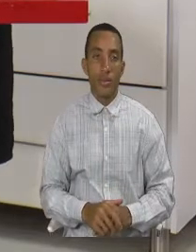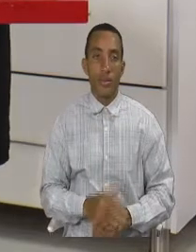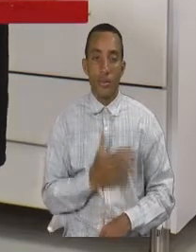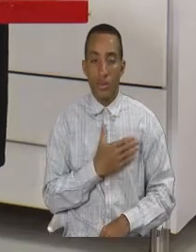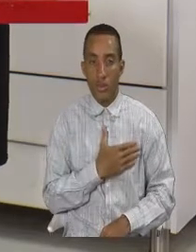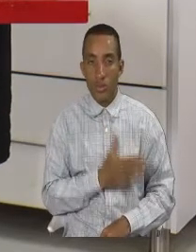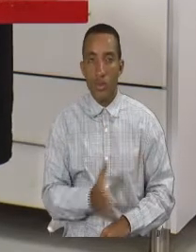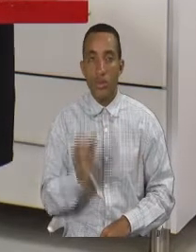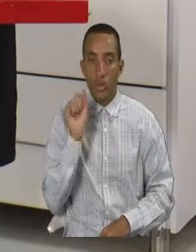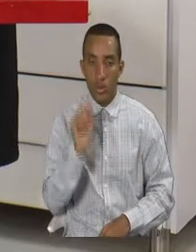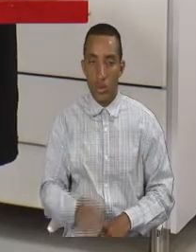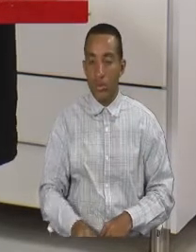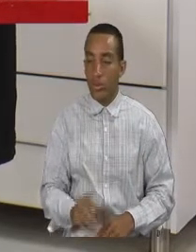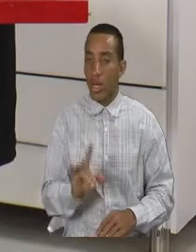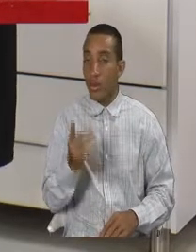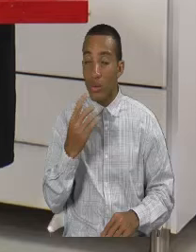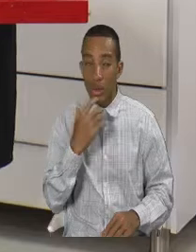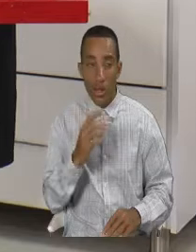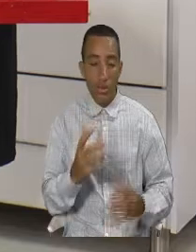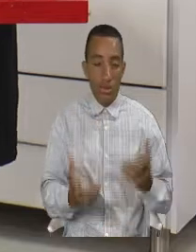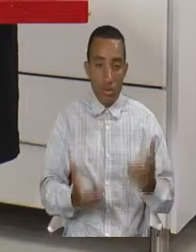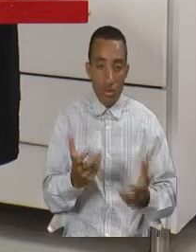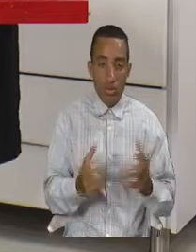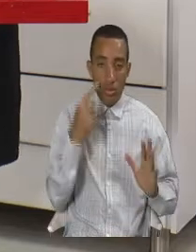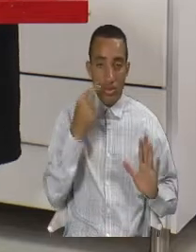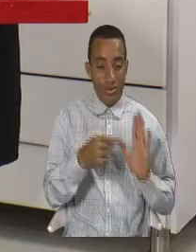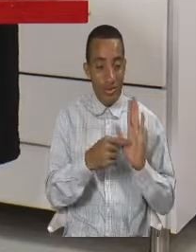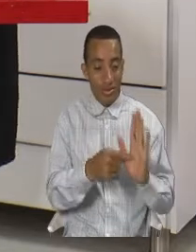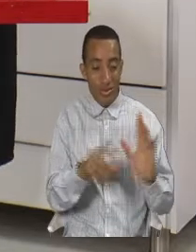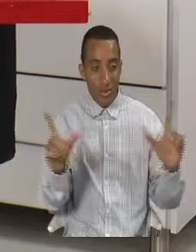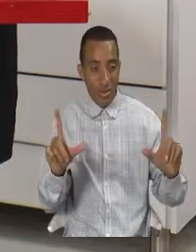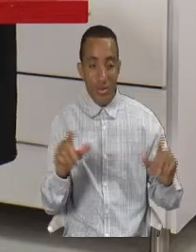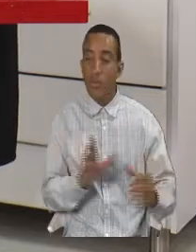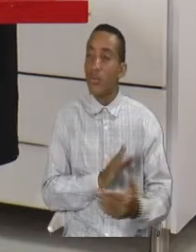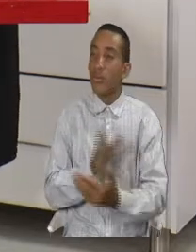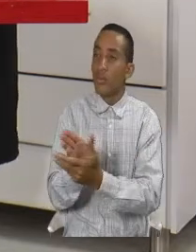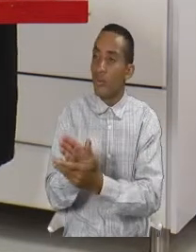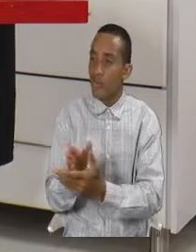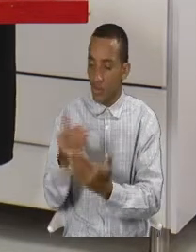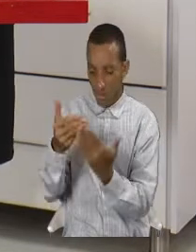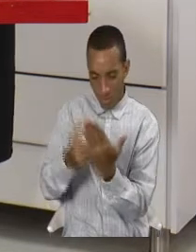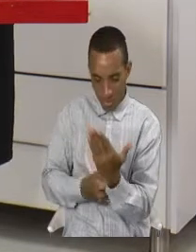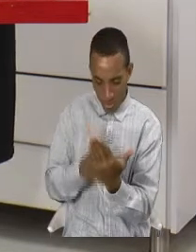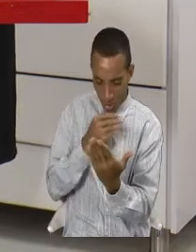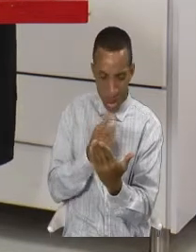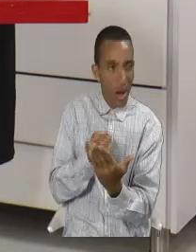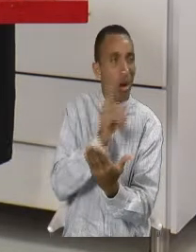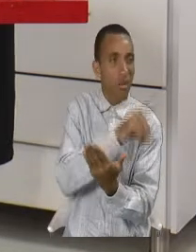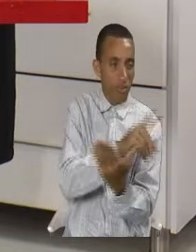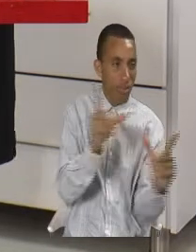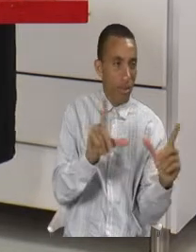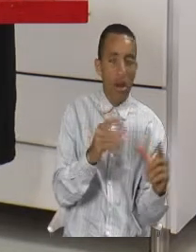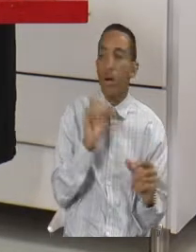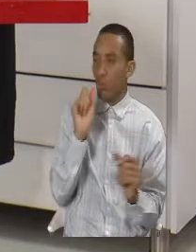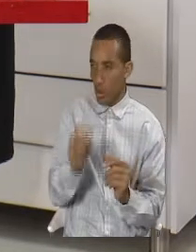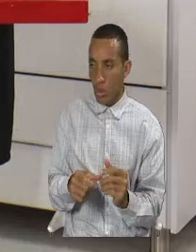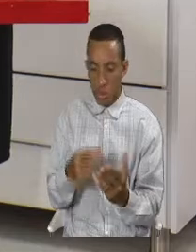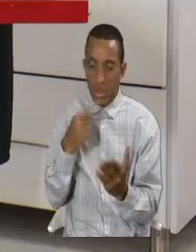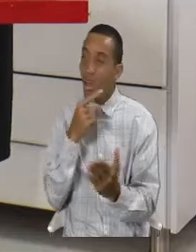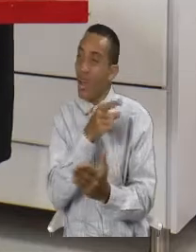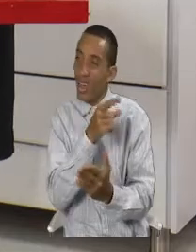tener en sus mesas. Con mucho gusto se las preparo. El corte de la cebolla, sencillo. Igual, si lo